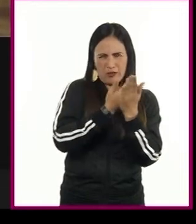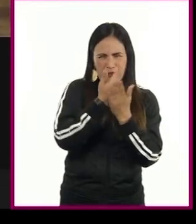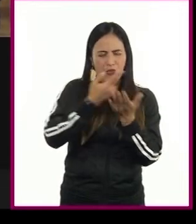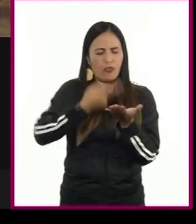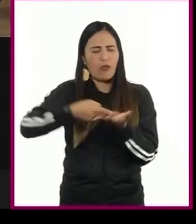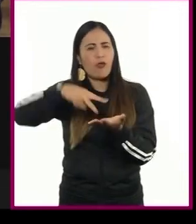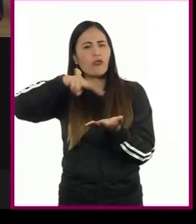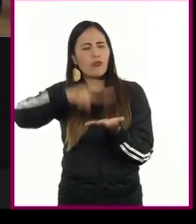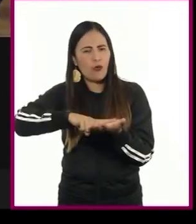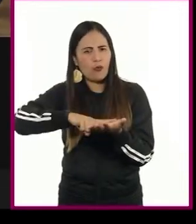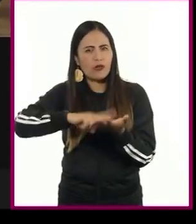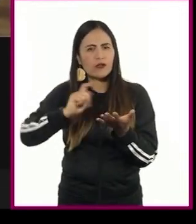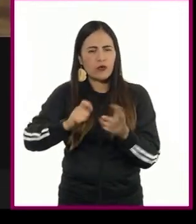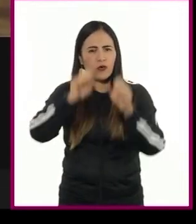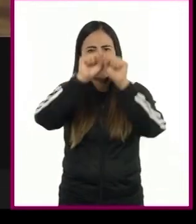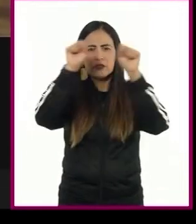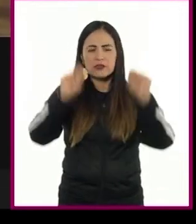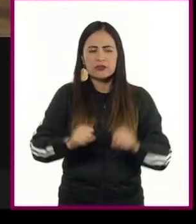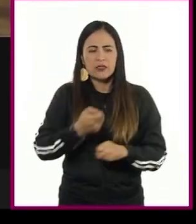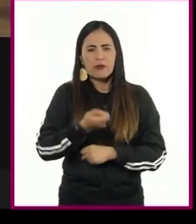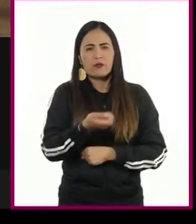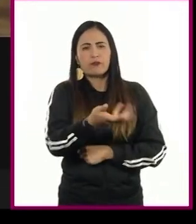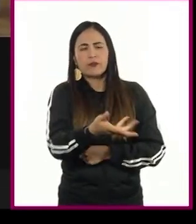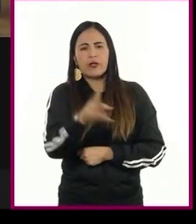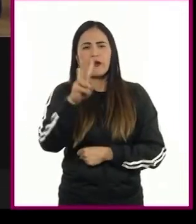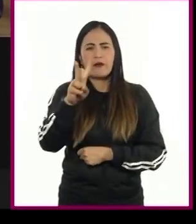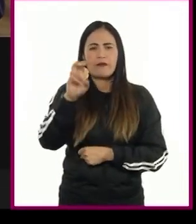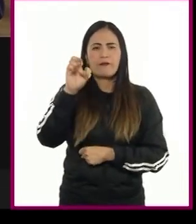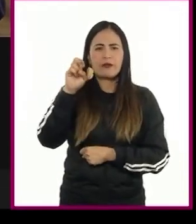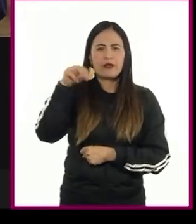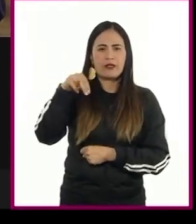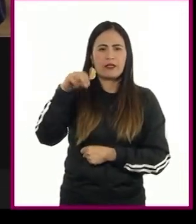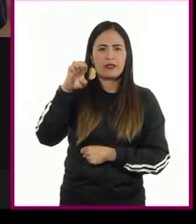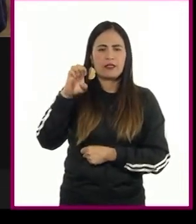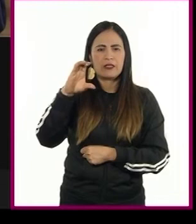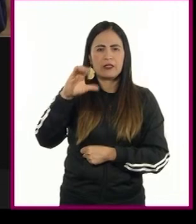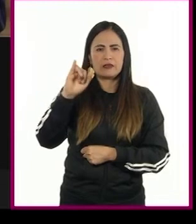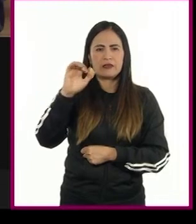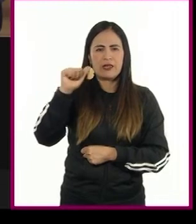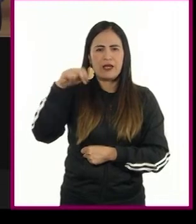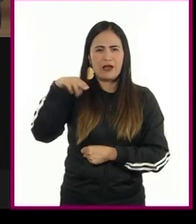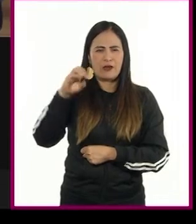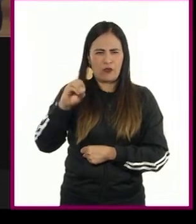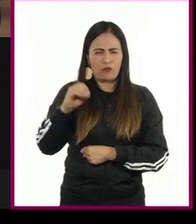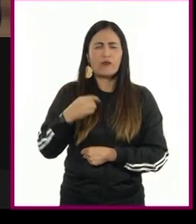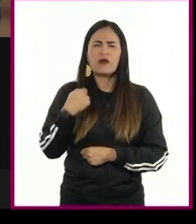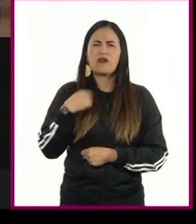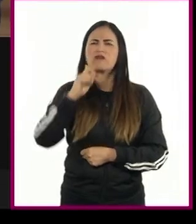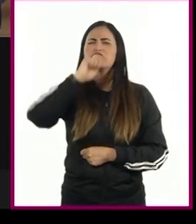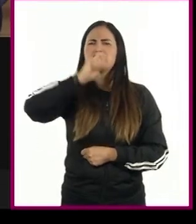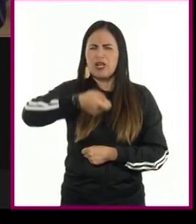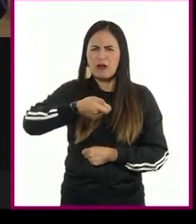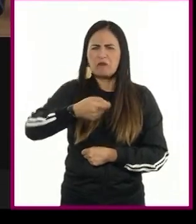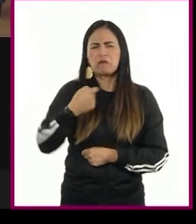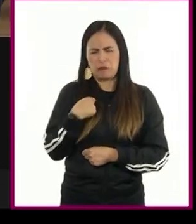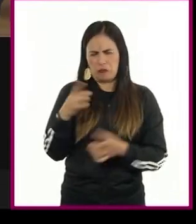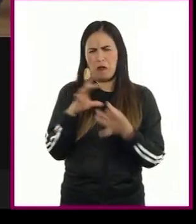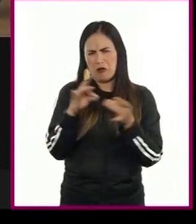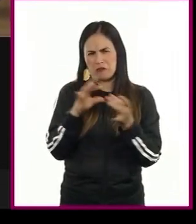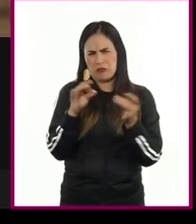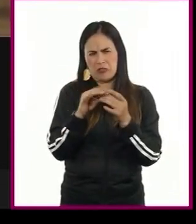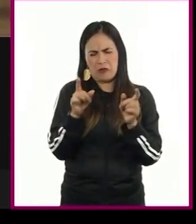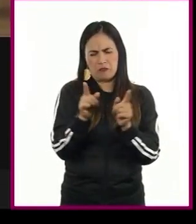llamé sistema veneciano. Trataré de exponer de manera breve en qué consiste dicho